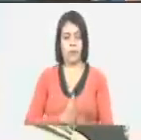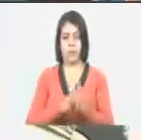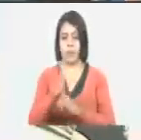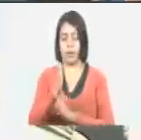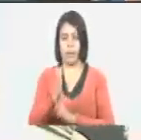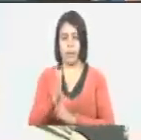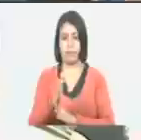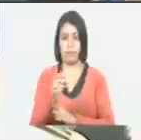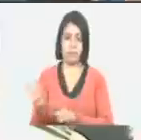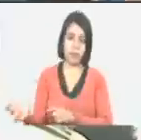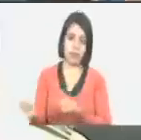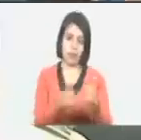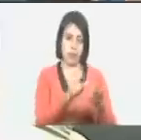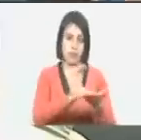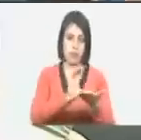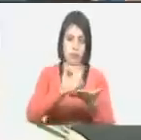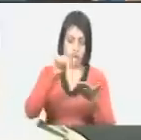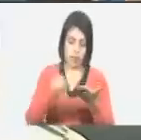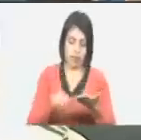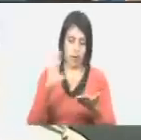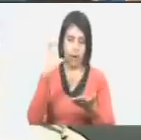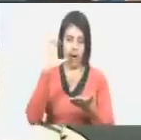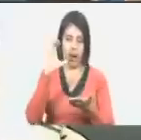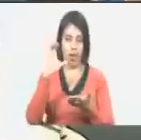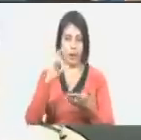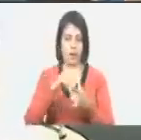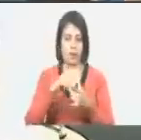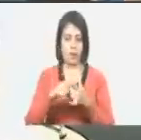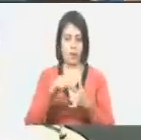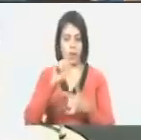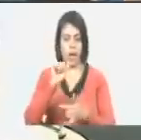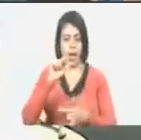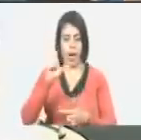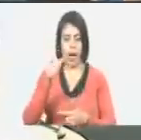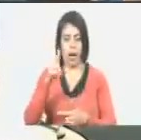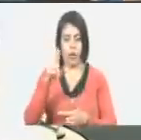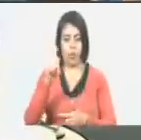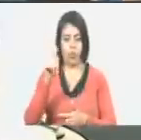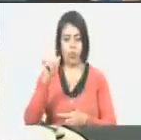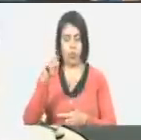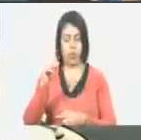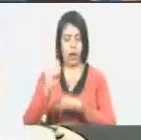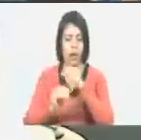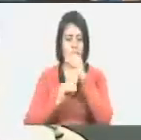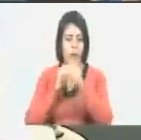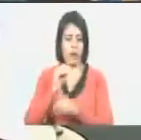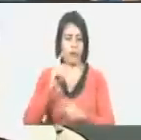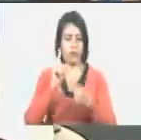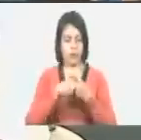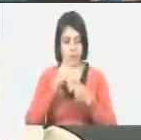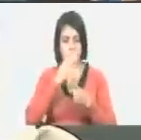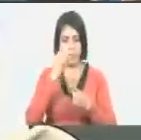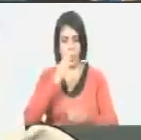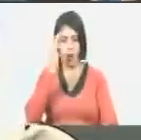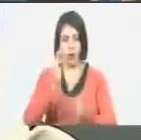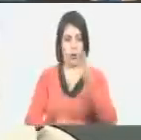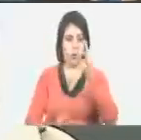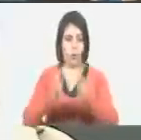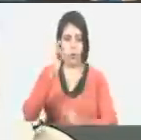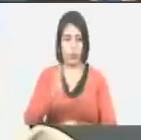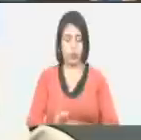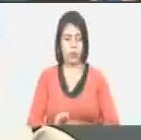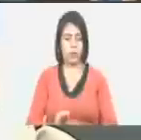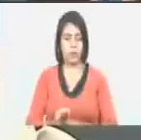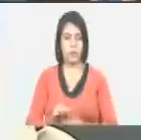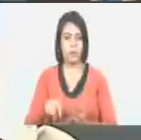Seguidamente es trasladado a la ciudad de Caracas, donde Agustín Blanco ejecuta la Real Justicia en